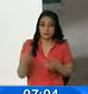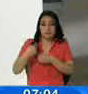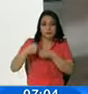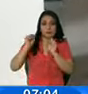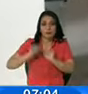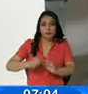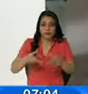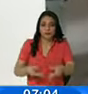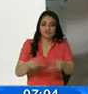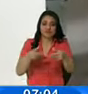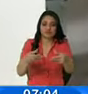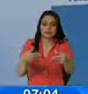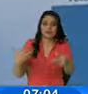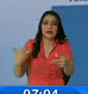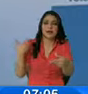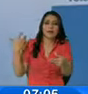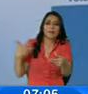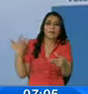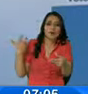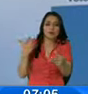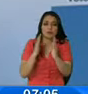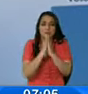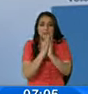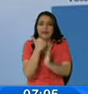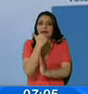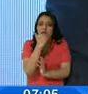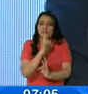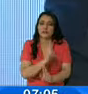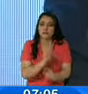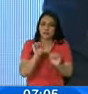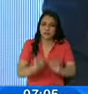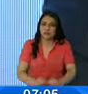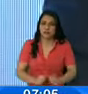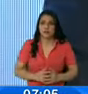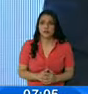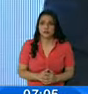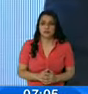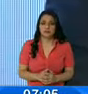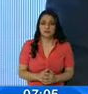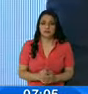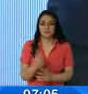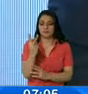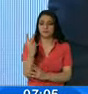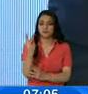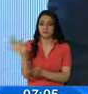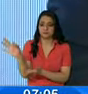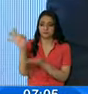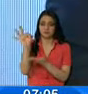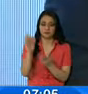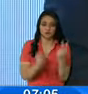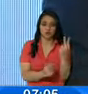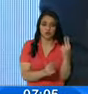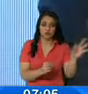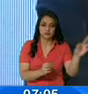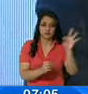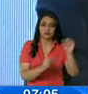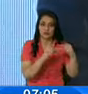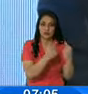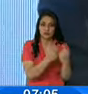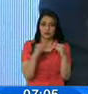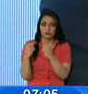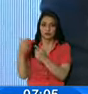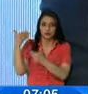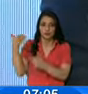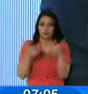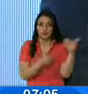pueden presentar reclamos impugnaciones y apelaciones a los resultados con dos delegados de cada una de organizaciones políticas podrán